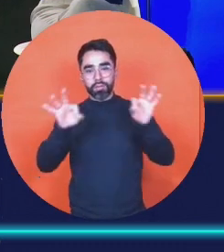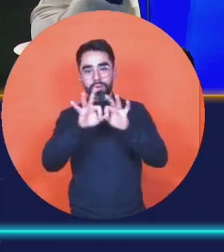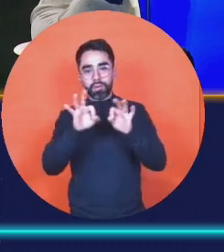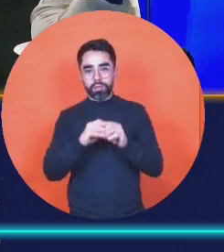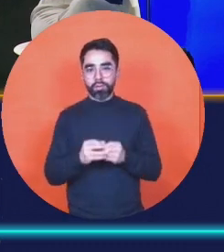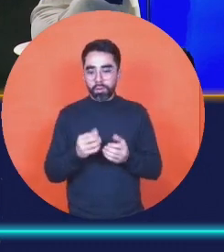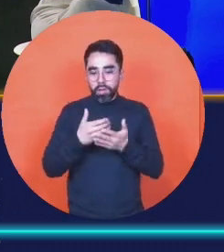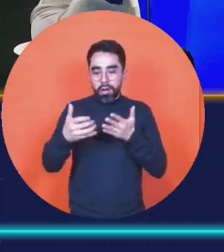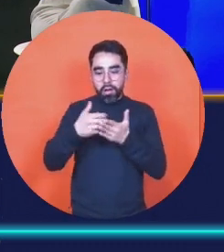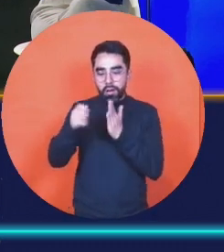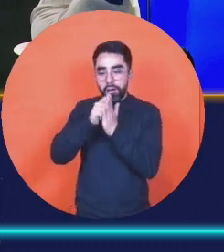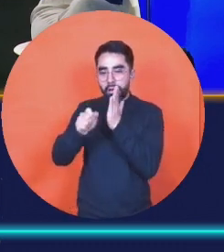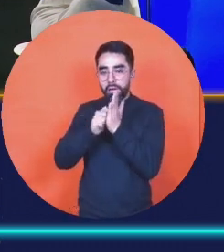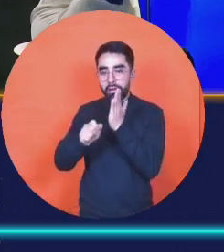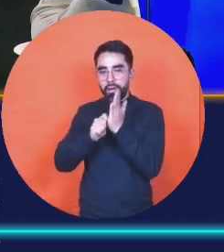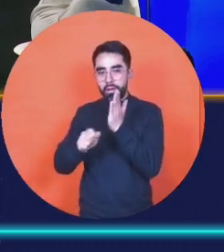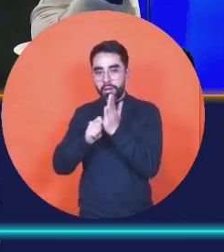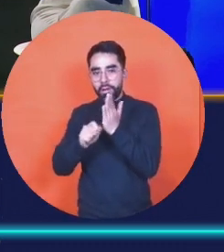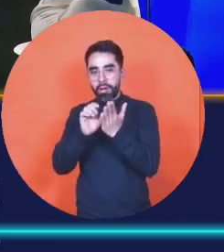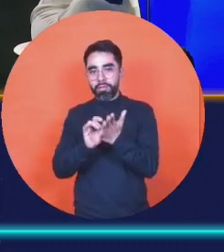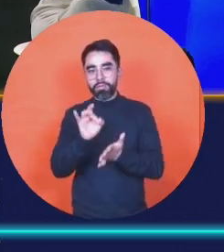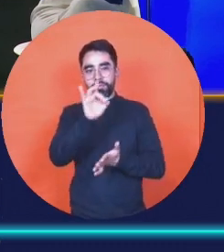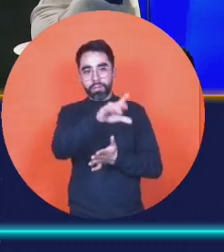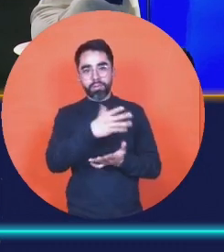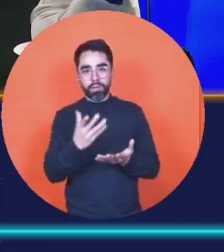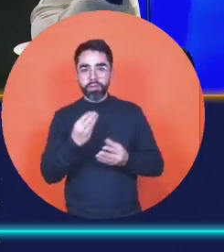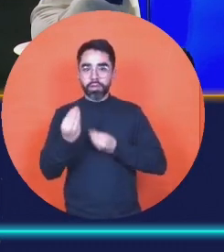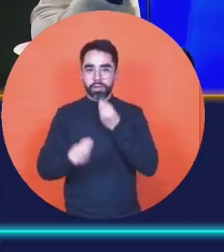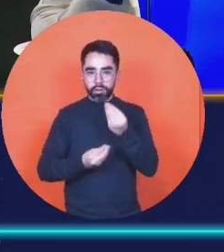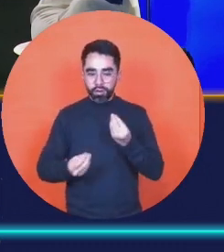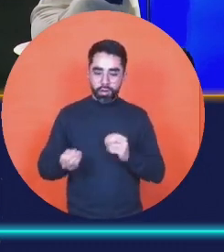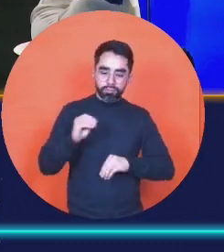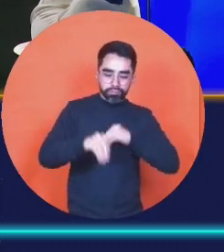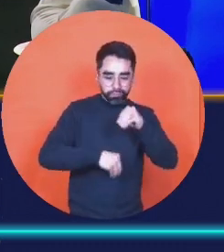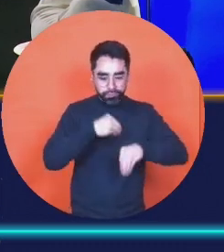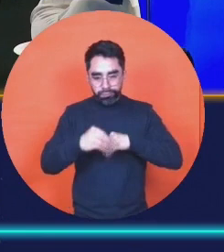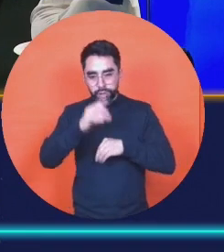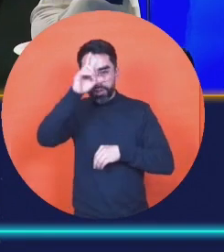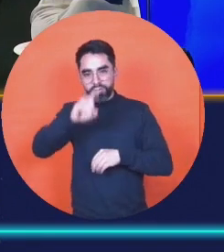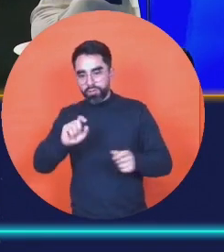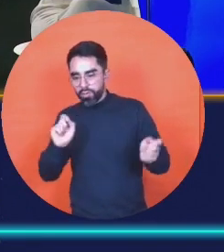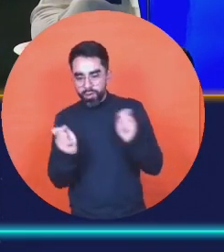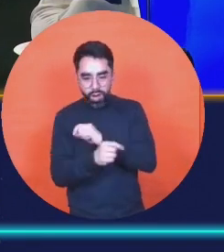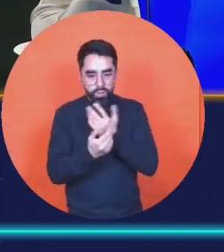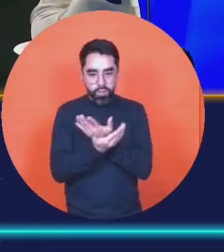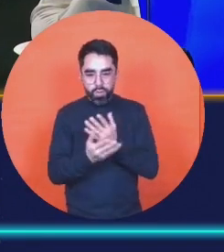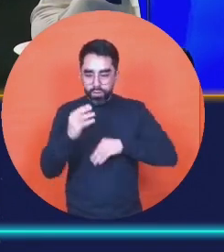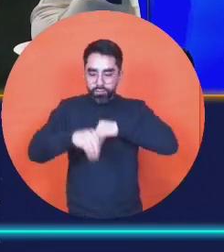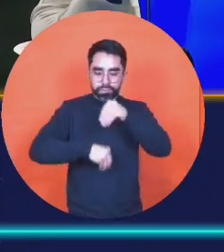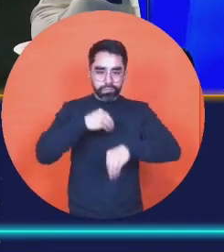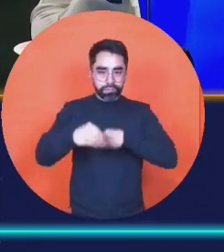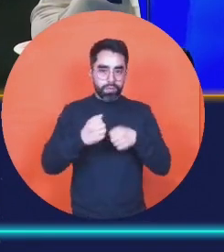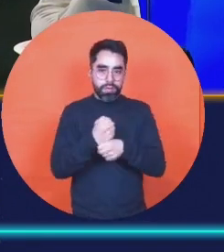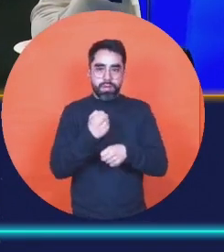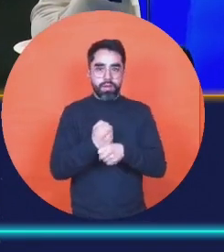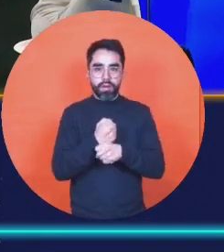de lo que hicieron en el día, de las escenas que tocaron, del arte que modificaron, de las decisiones que se tomaron.